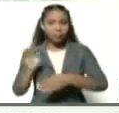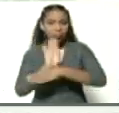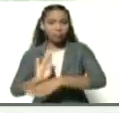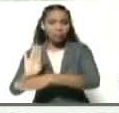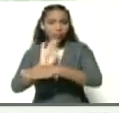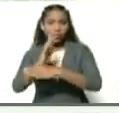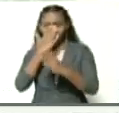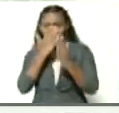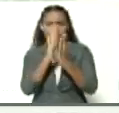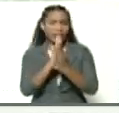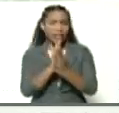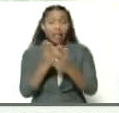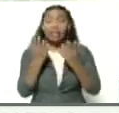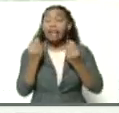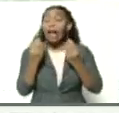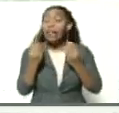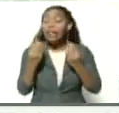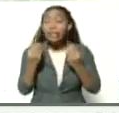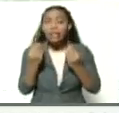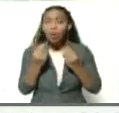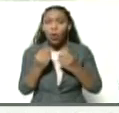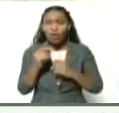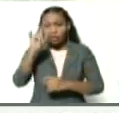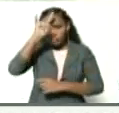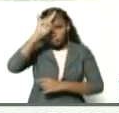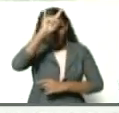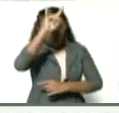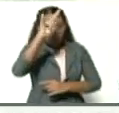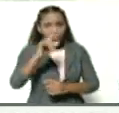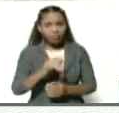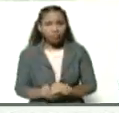protección frente a tanto demonio,